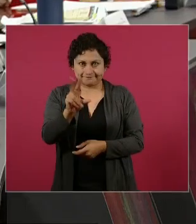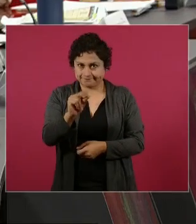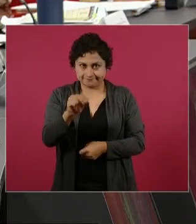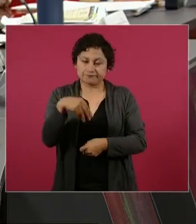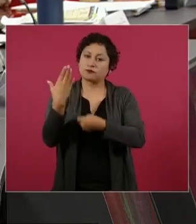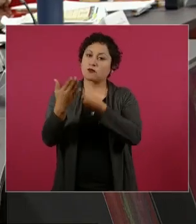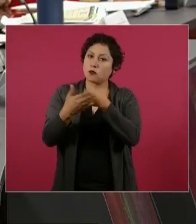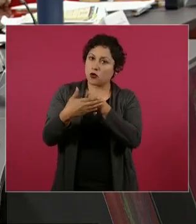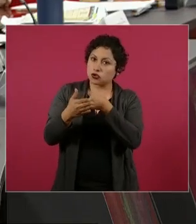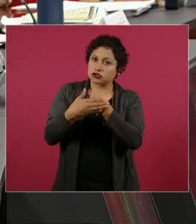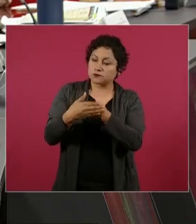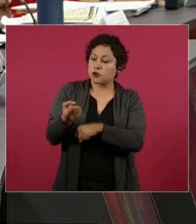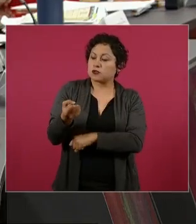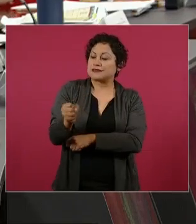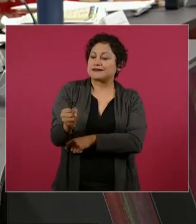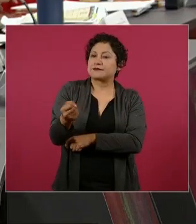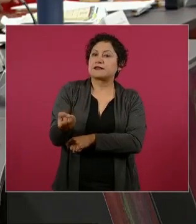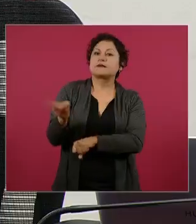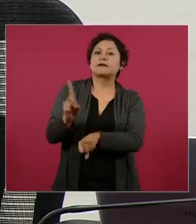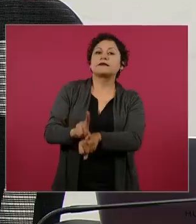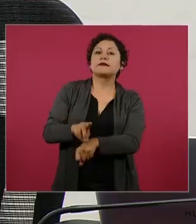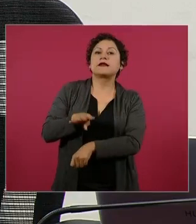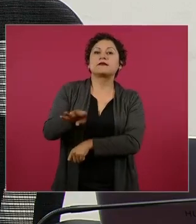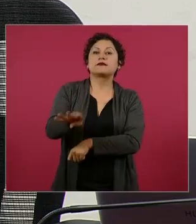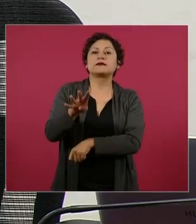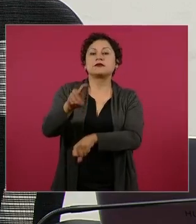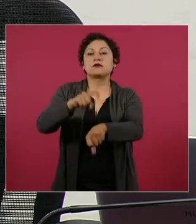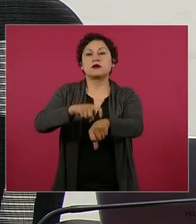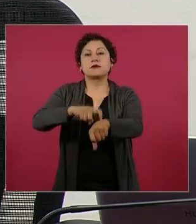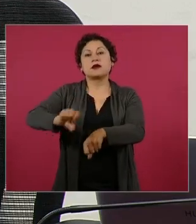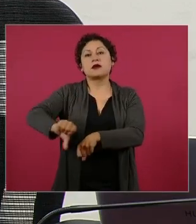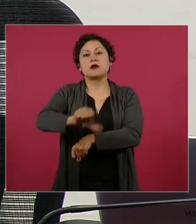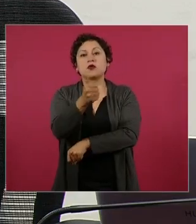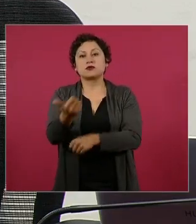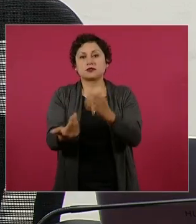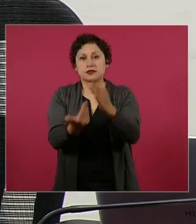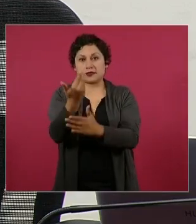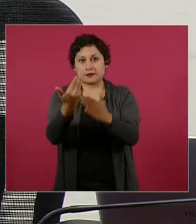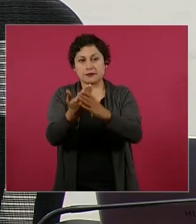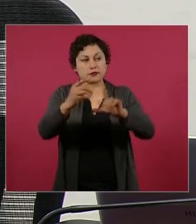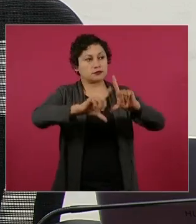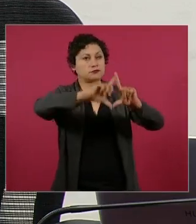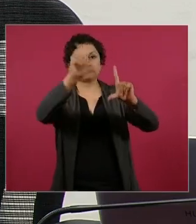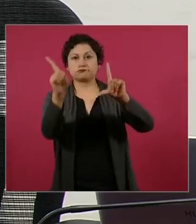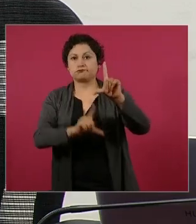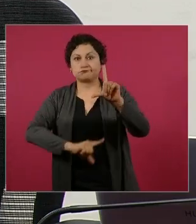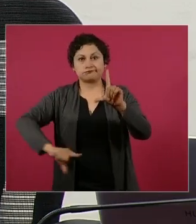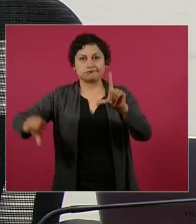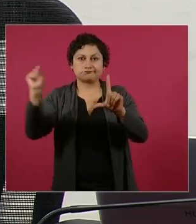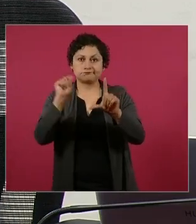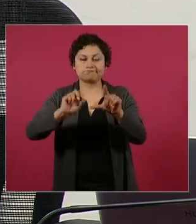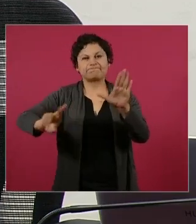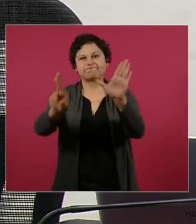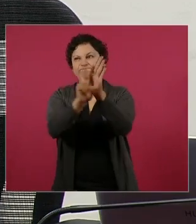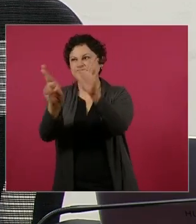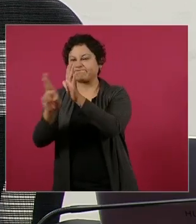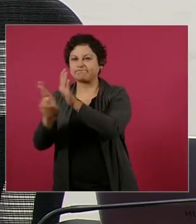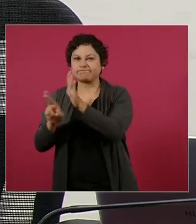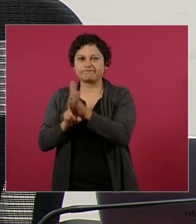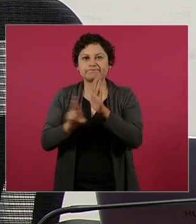de la mañana, se llevará a cabo el simulacro nacional en toda la República Mexicana. Se va a hacer una hipótesis de